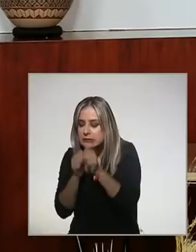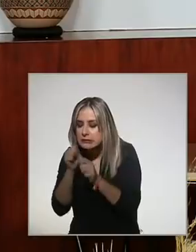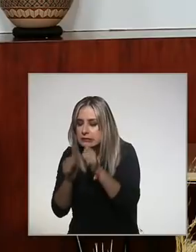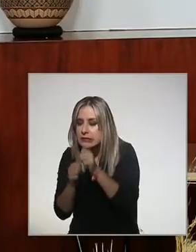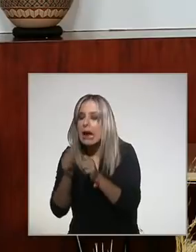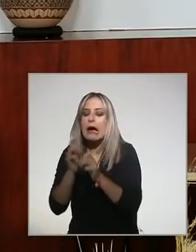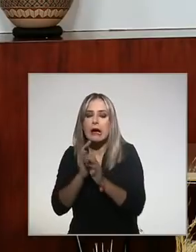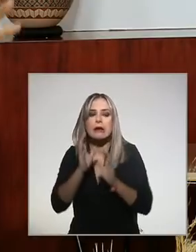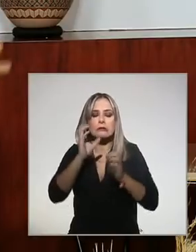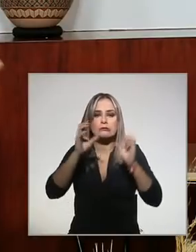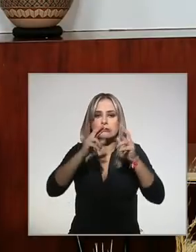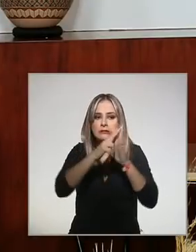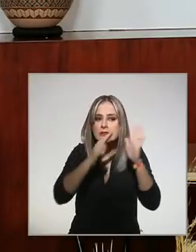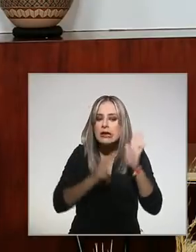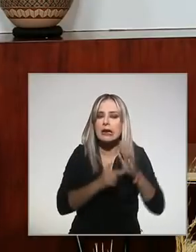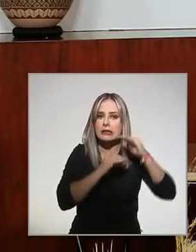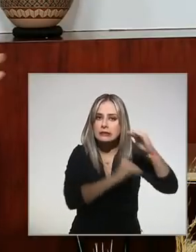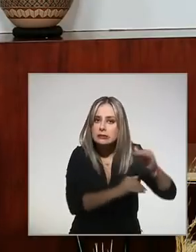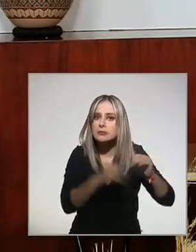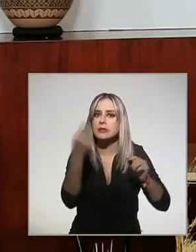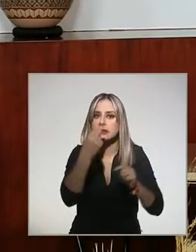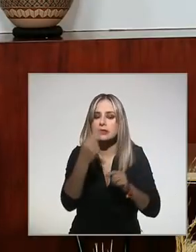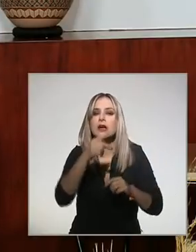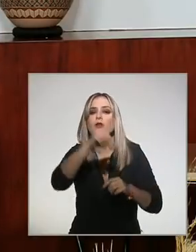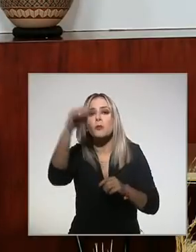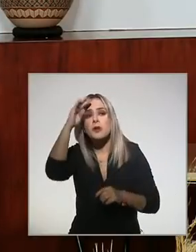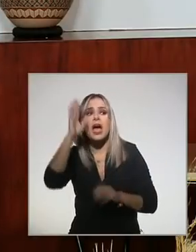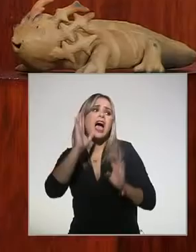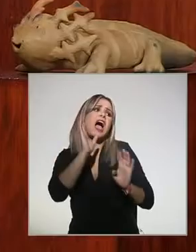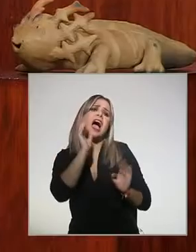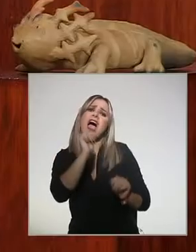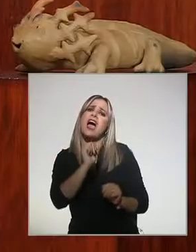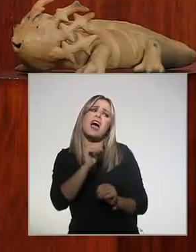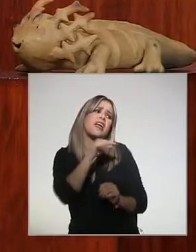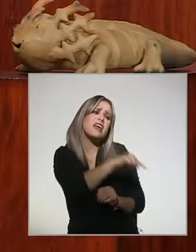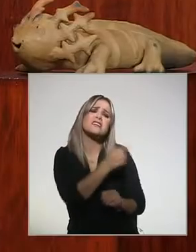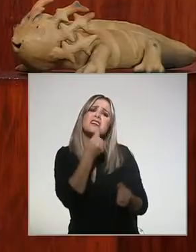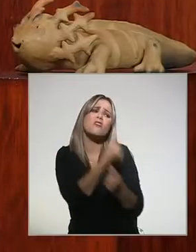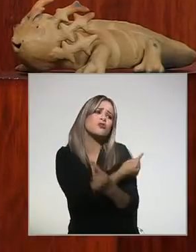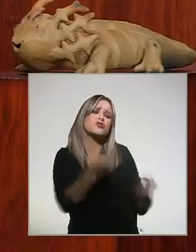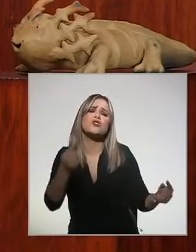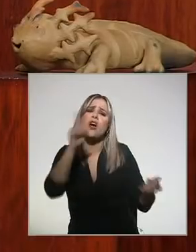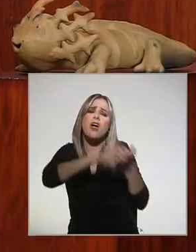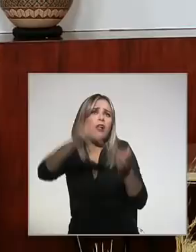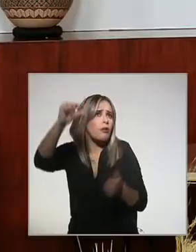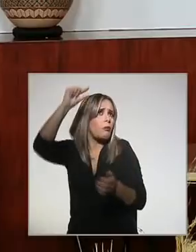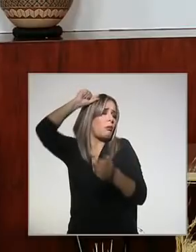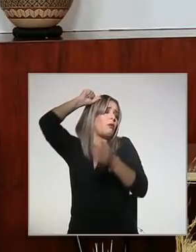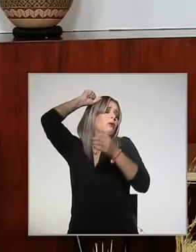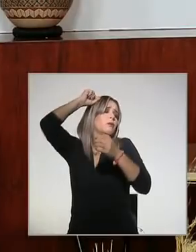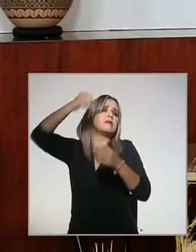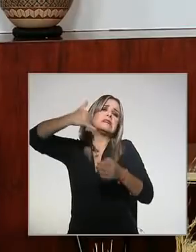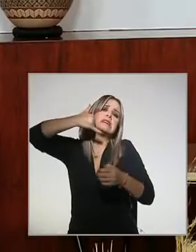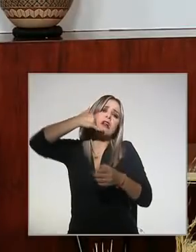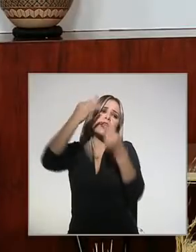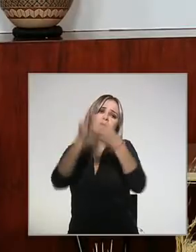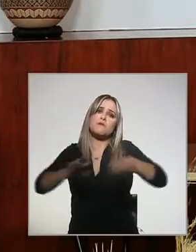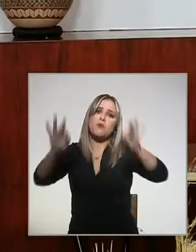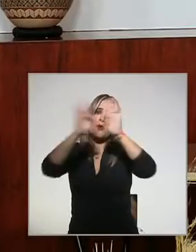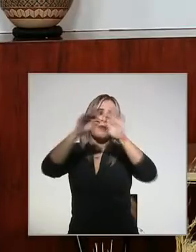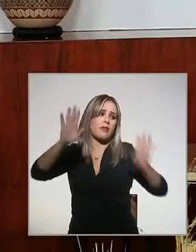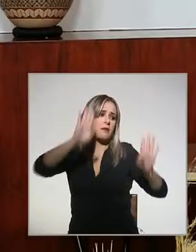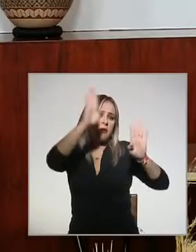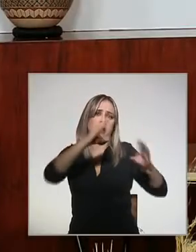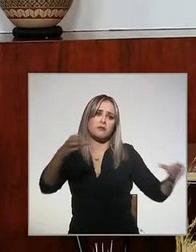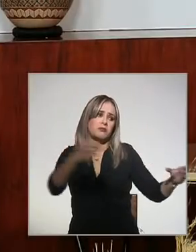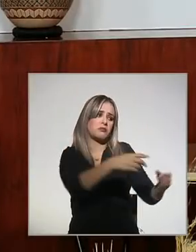con otro chip. Esas son tonterías. No nacieron con ningún otro chip, simplemente están adaptados a este entorno y